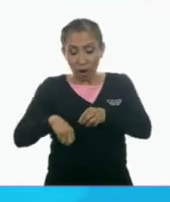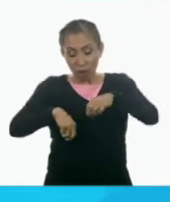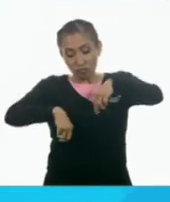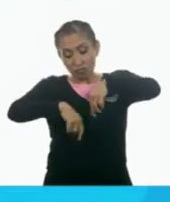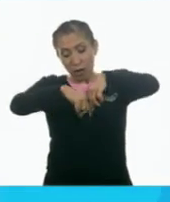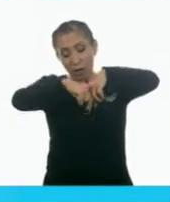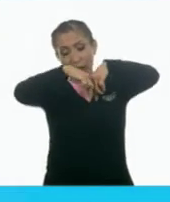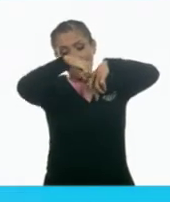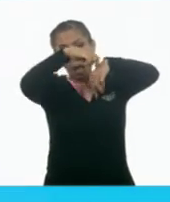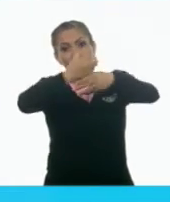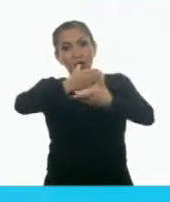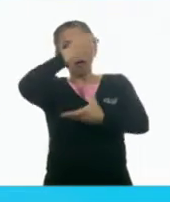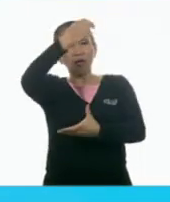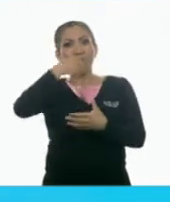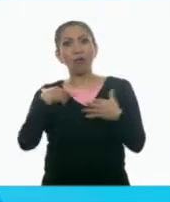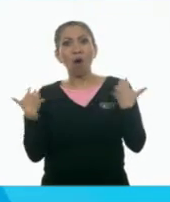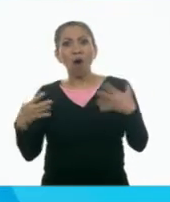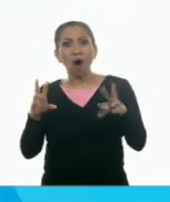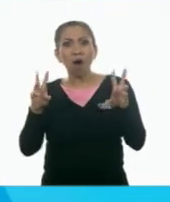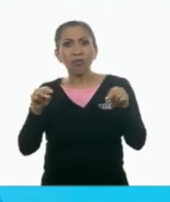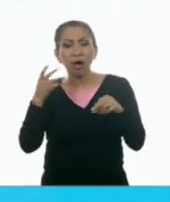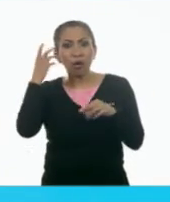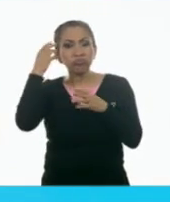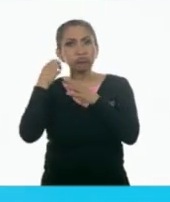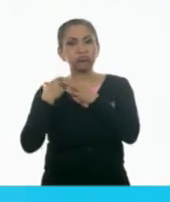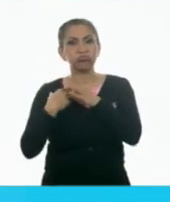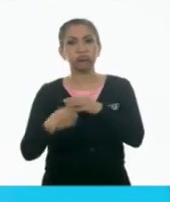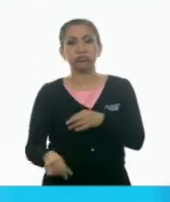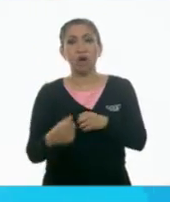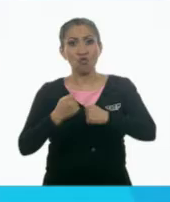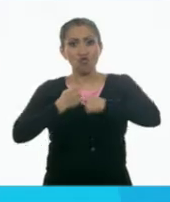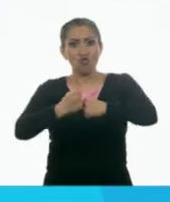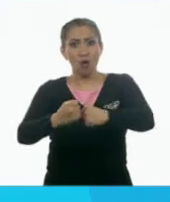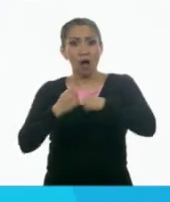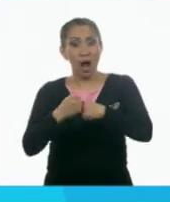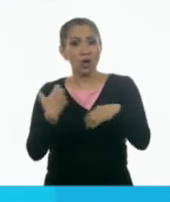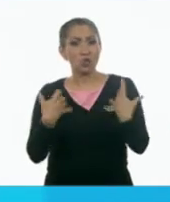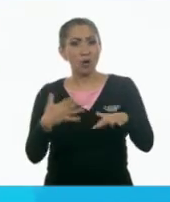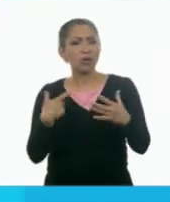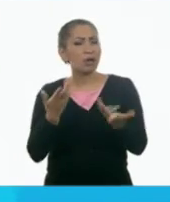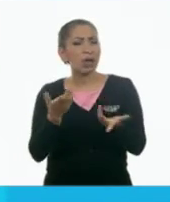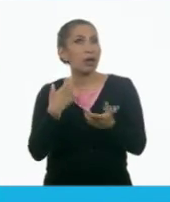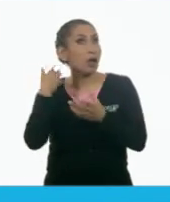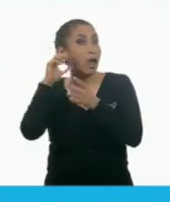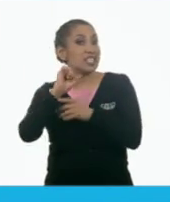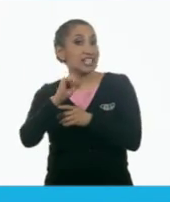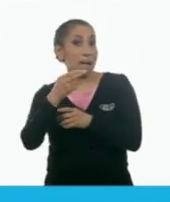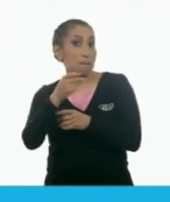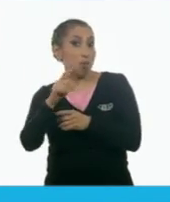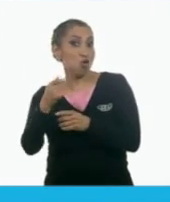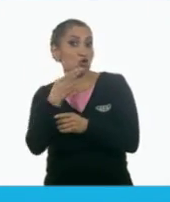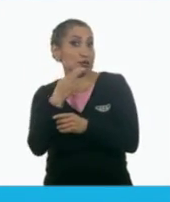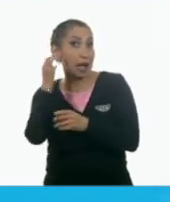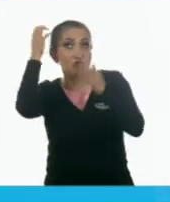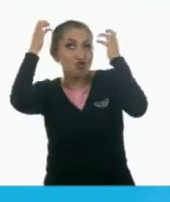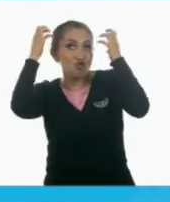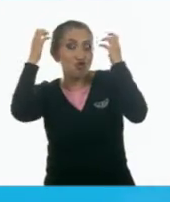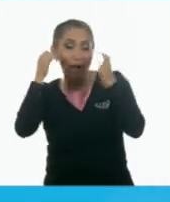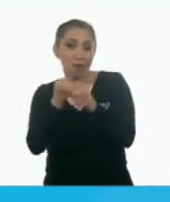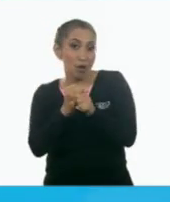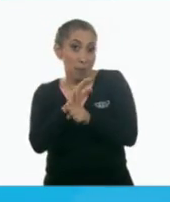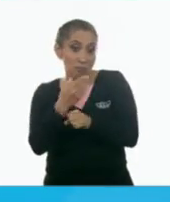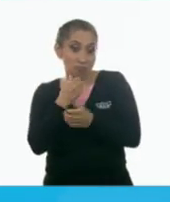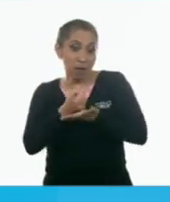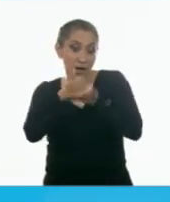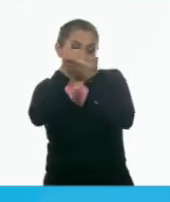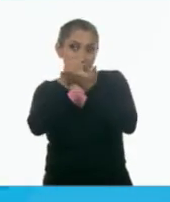la torre. ¡Guau! Su cabello debe haber sido muy fuerte. ¿Qué shampoo usaría? ¿No dice por ahí? Esa información me